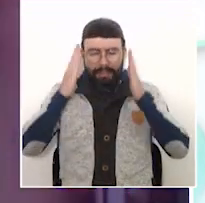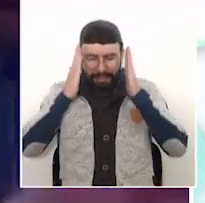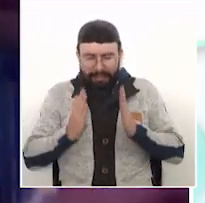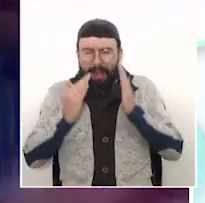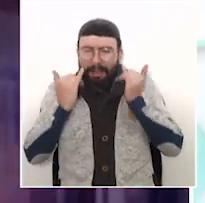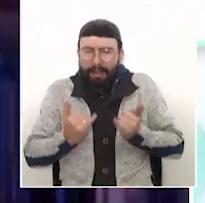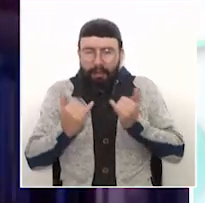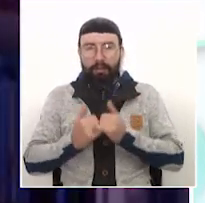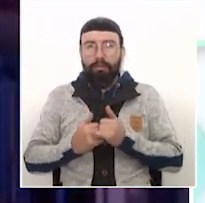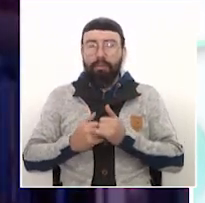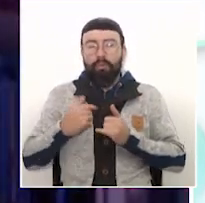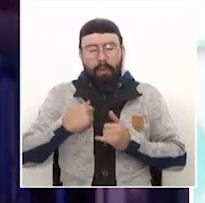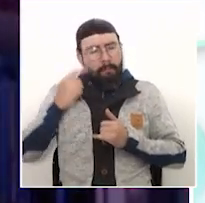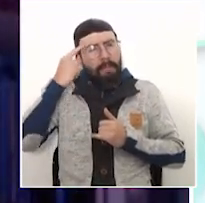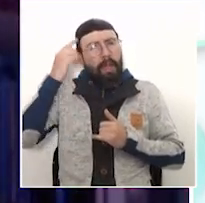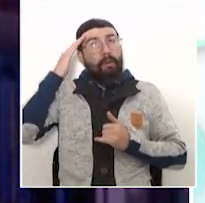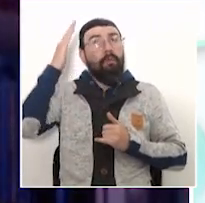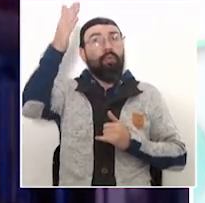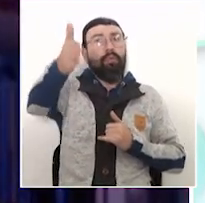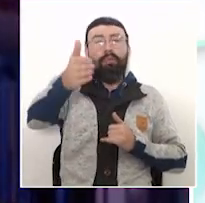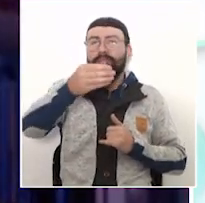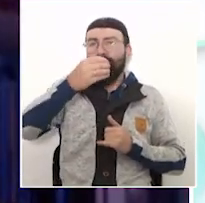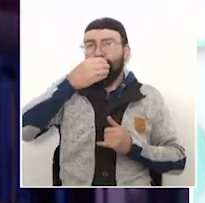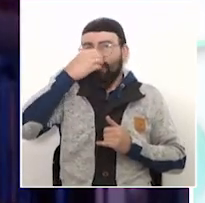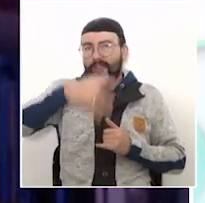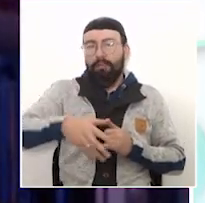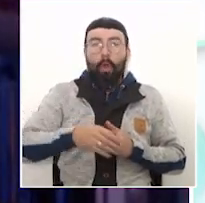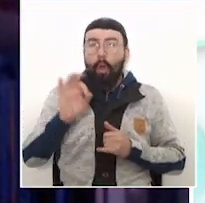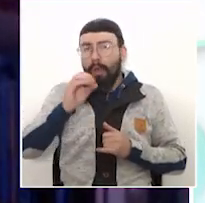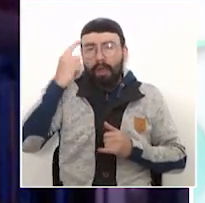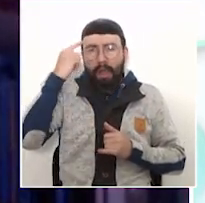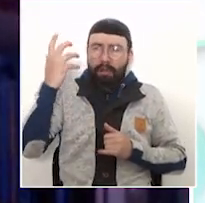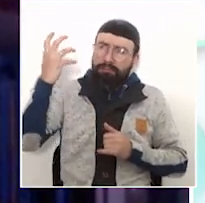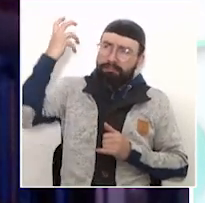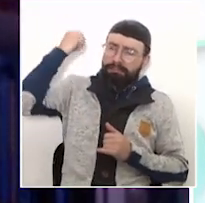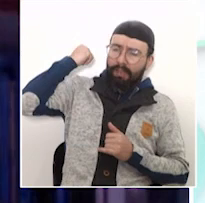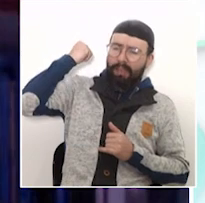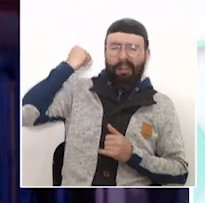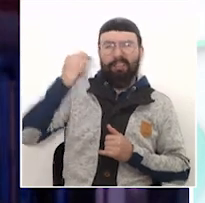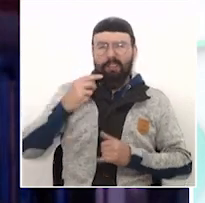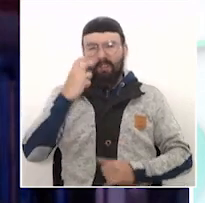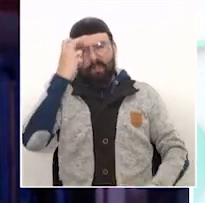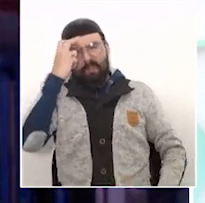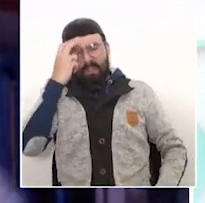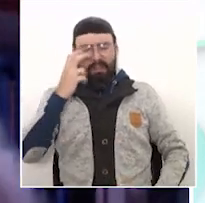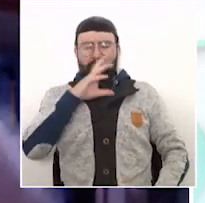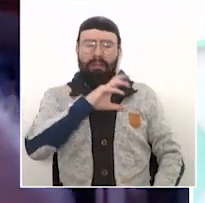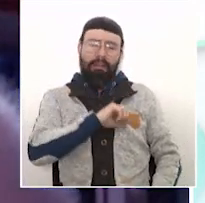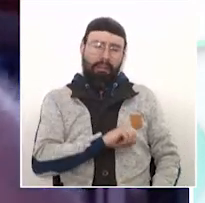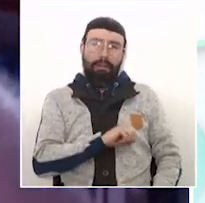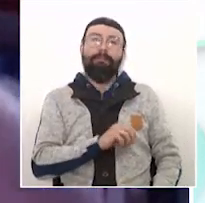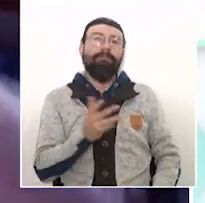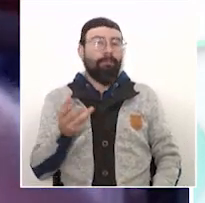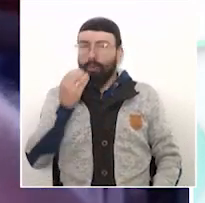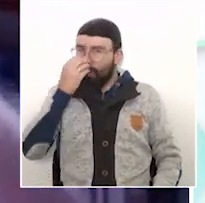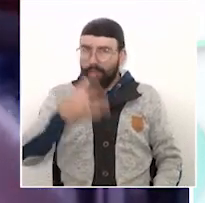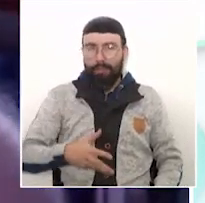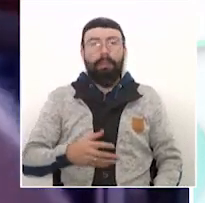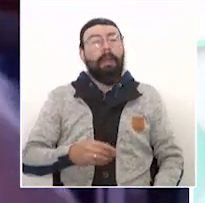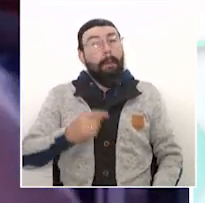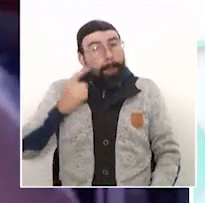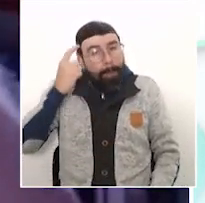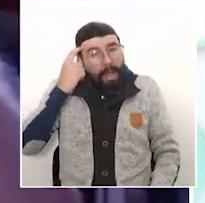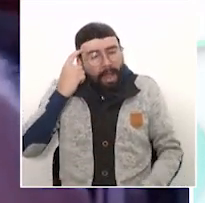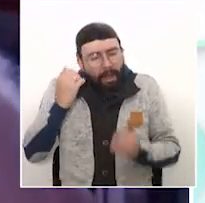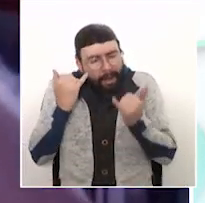se va para el futuro no existe, y para el pasado cargas ayer con rencores, con resentimientos, con odios o con nostalgia. Entonces, si esta mente